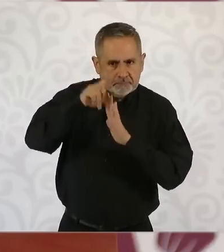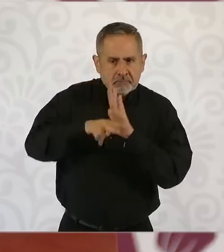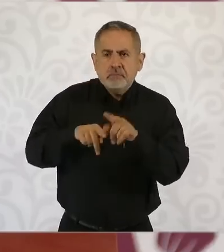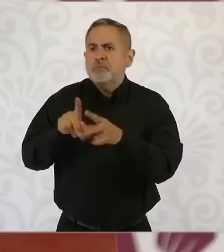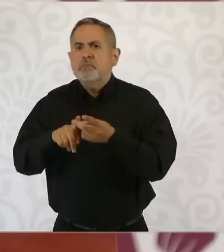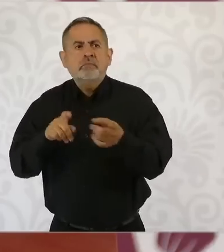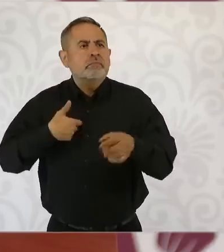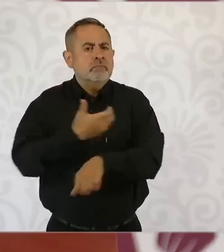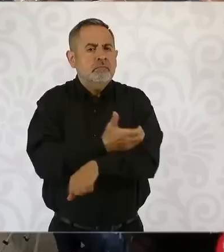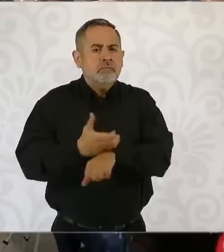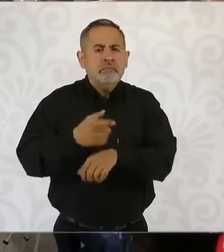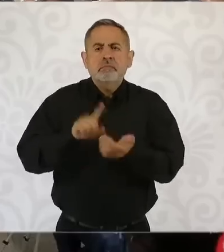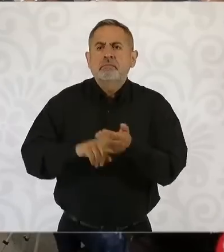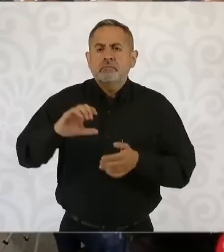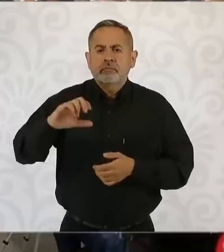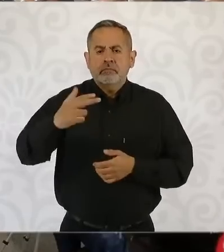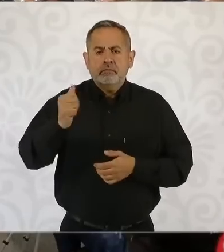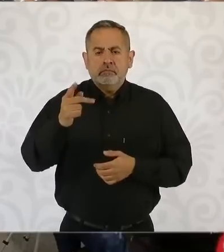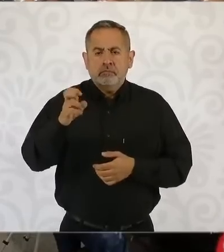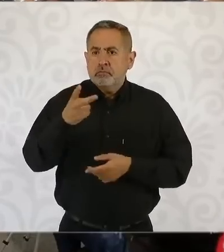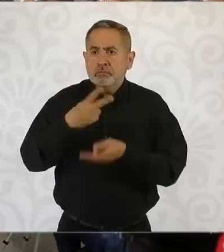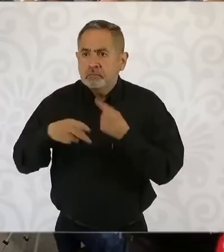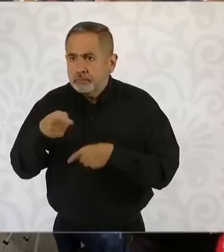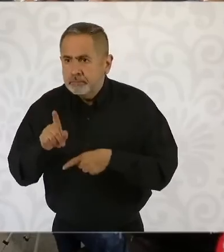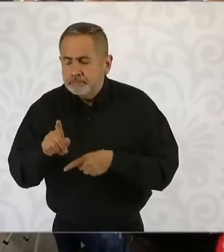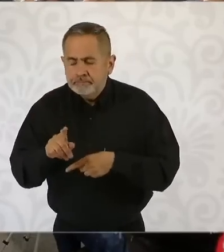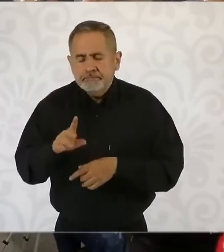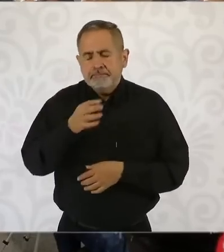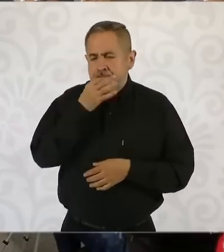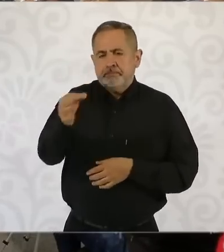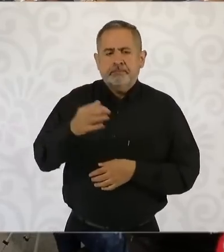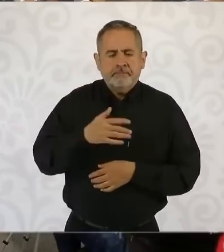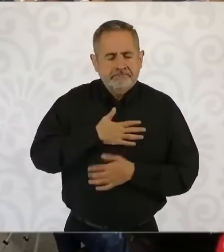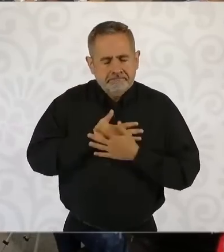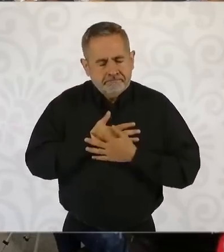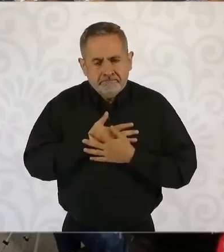el compañero del Chapucero, no vino hoy. Pues le mando